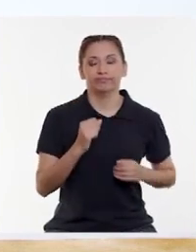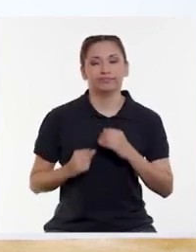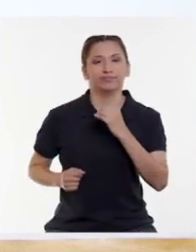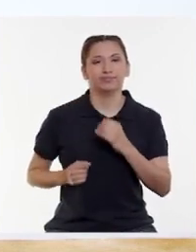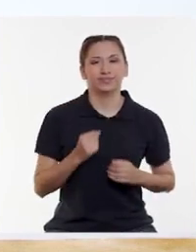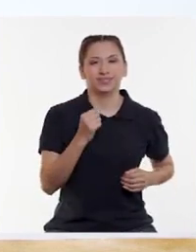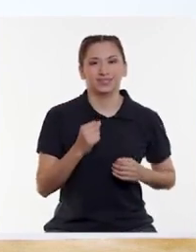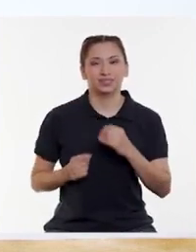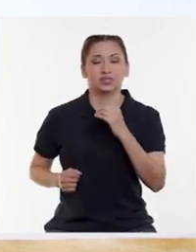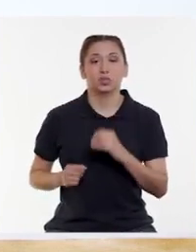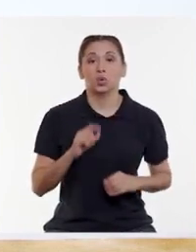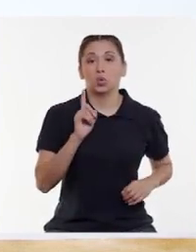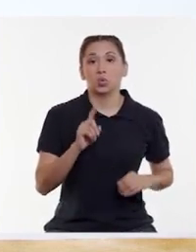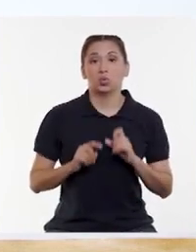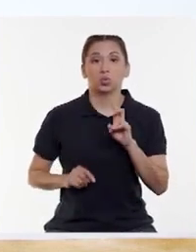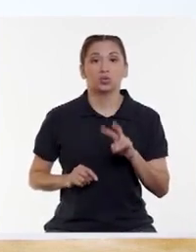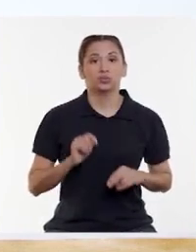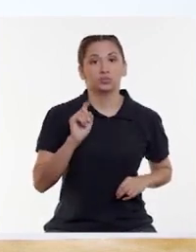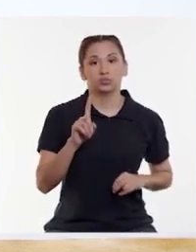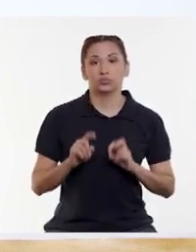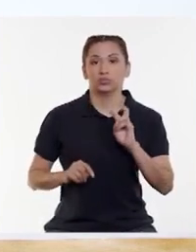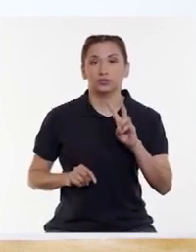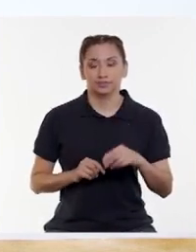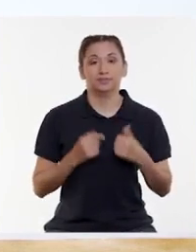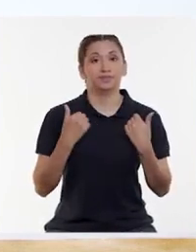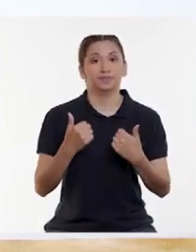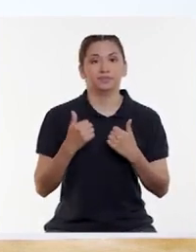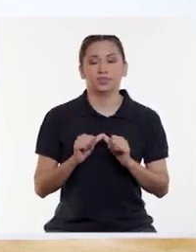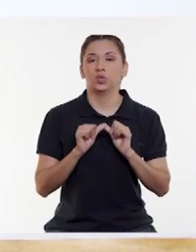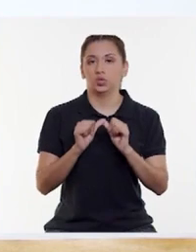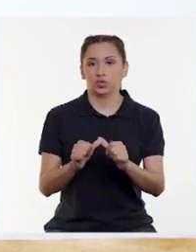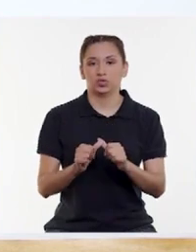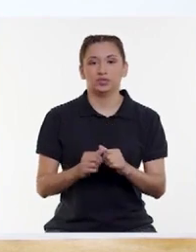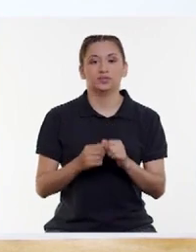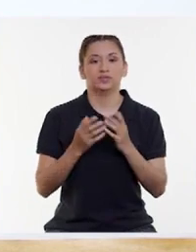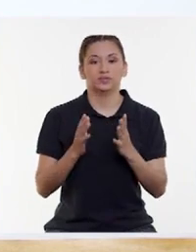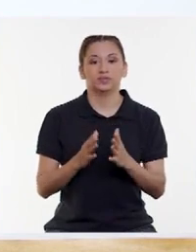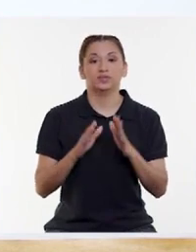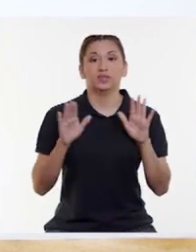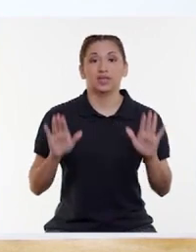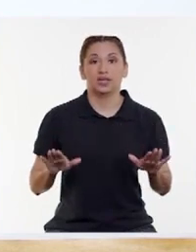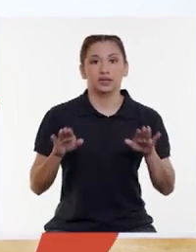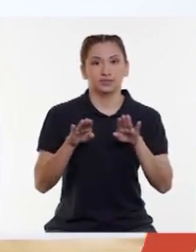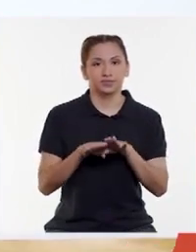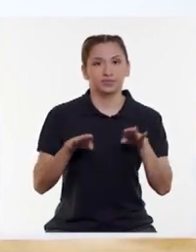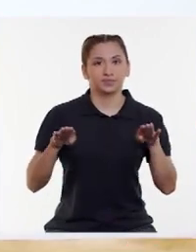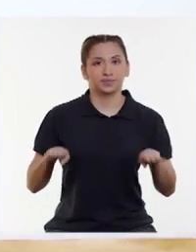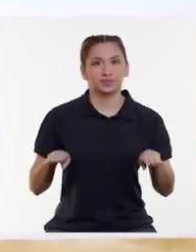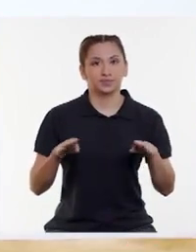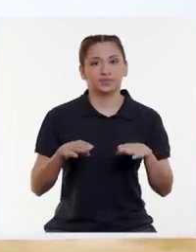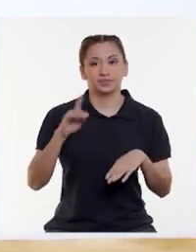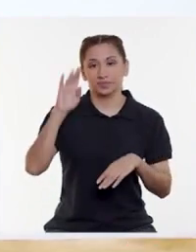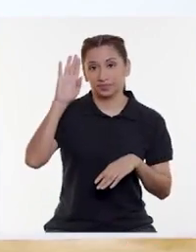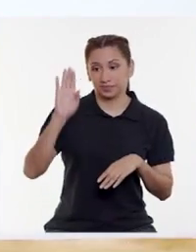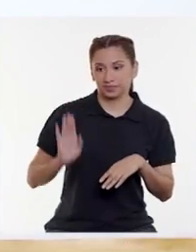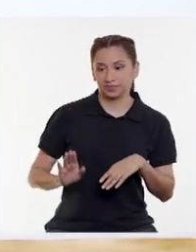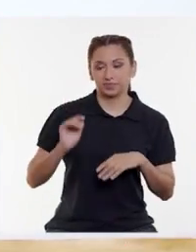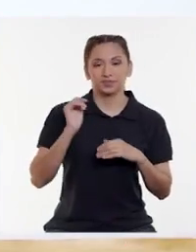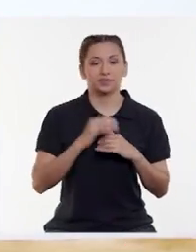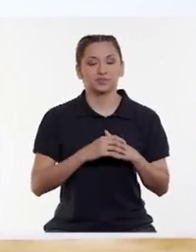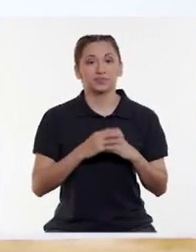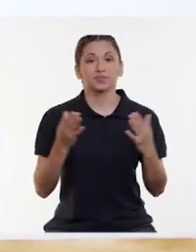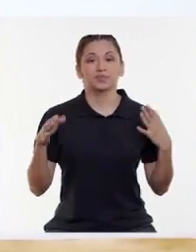Eso es. Uno, dos. Muy bien. Ahora seguimos. Separo y junto las piernas. Y toco un pie